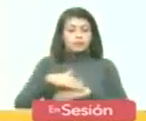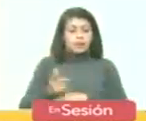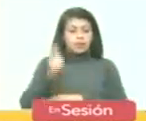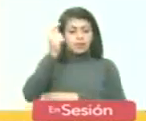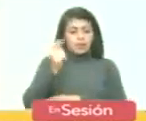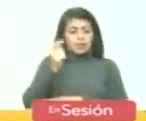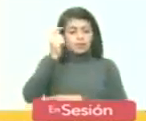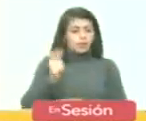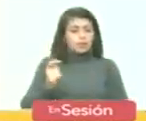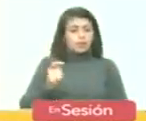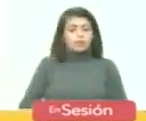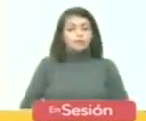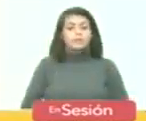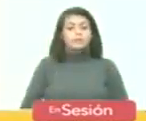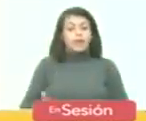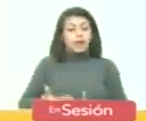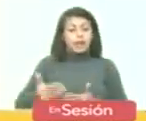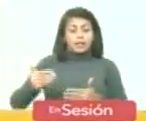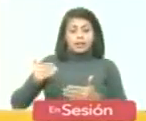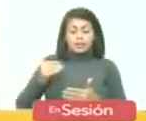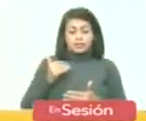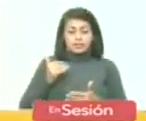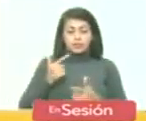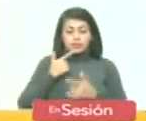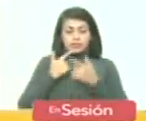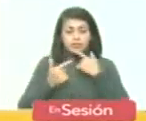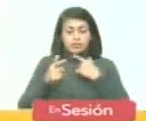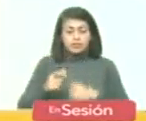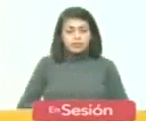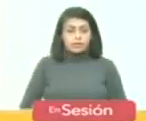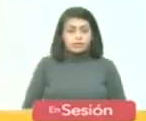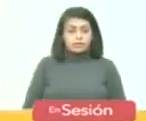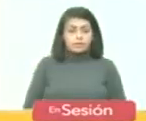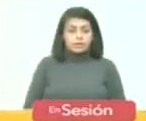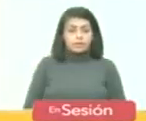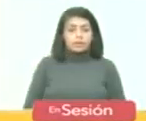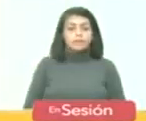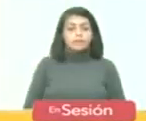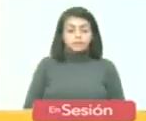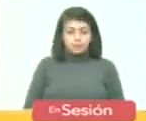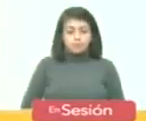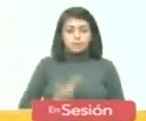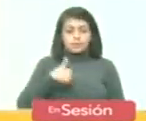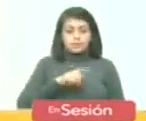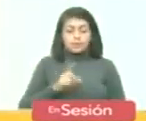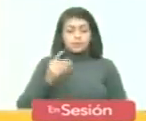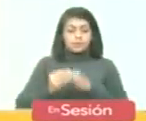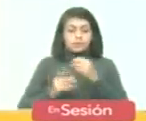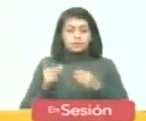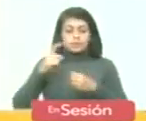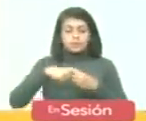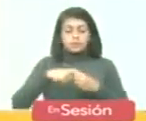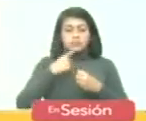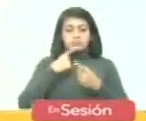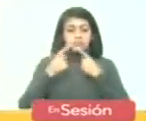diputado que me antecede. Y efectivamente, quizá no estará suscrito